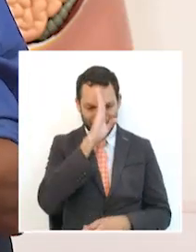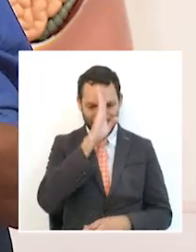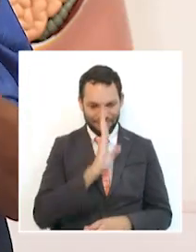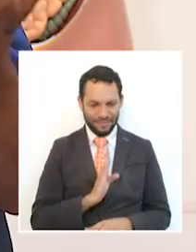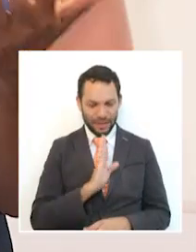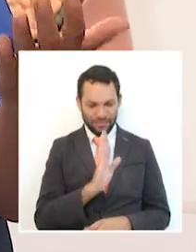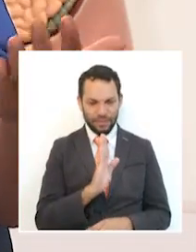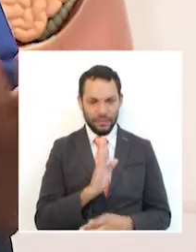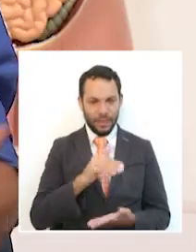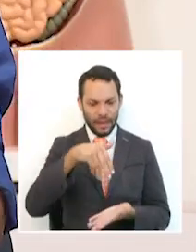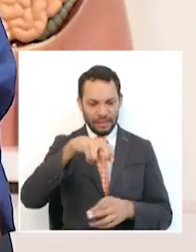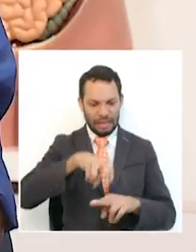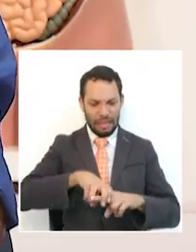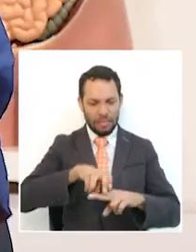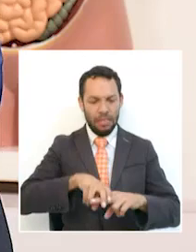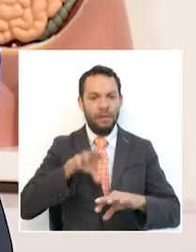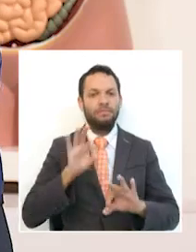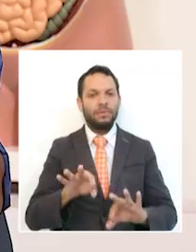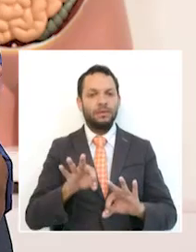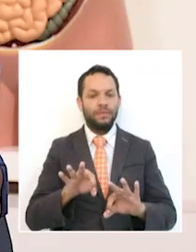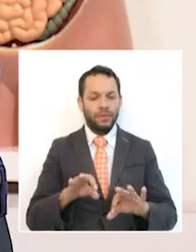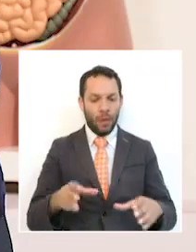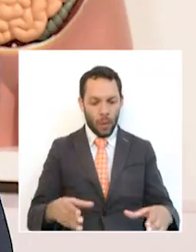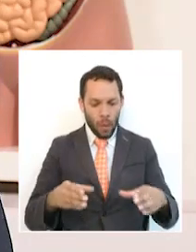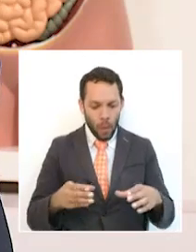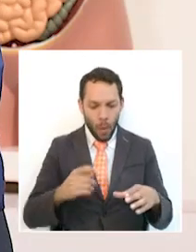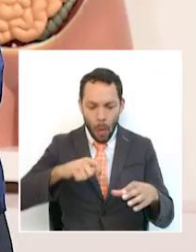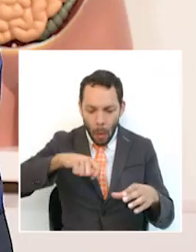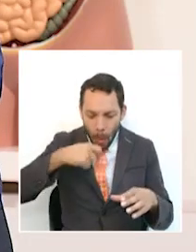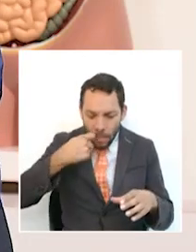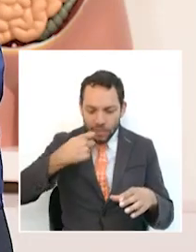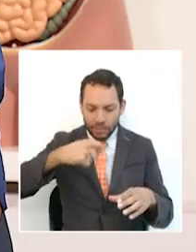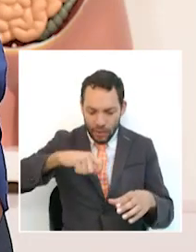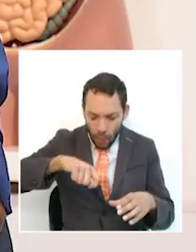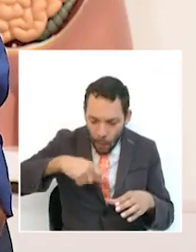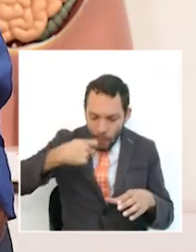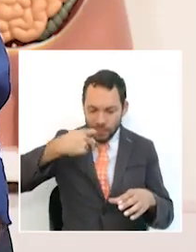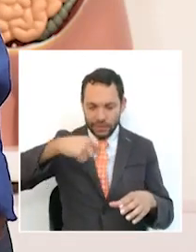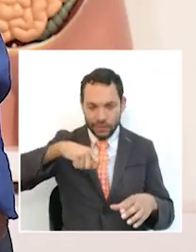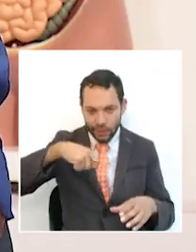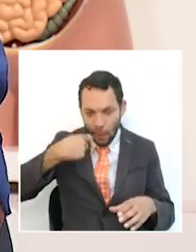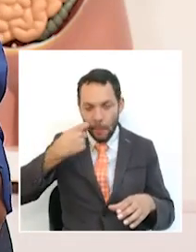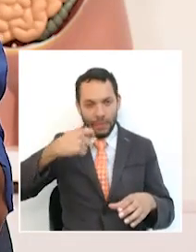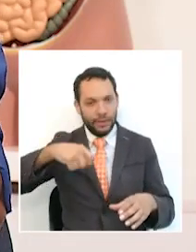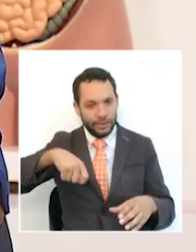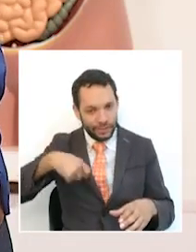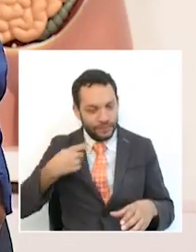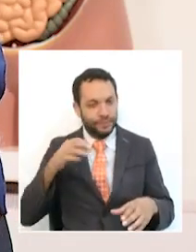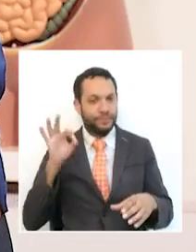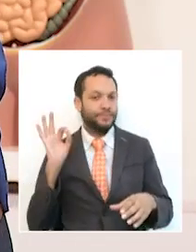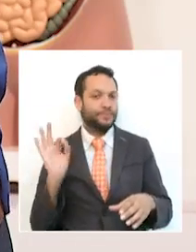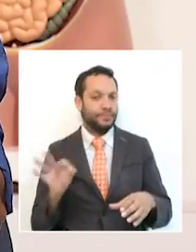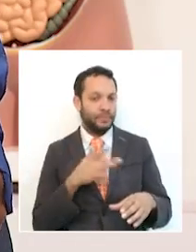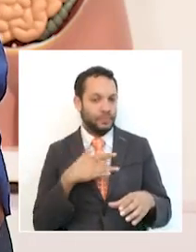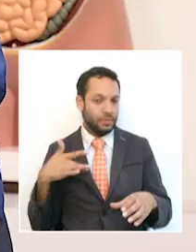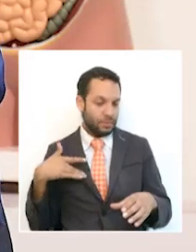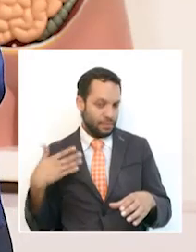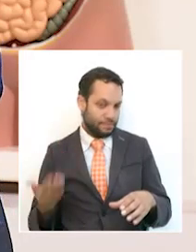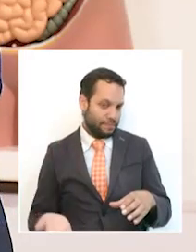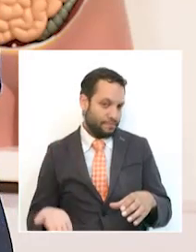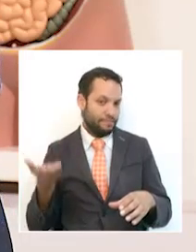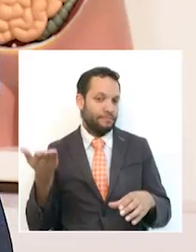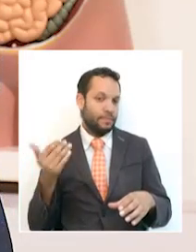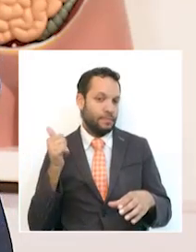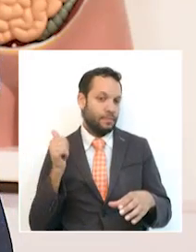comiendo alegres en un ambiente agradable algo tan simple y es realmente beneficio no es un beneficio